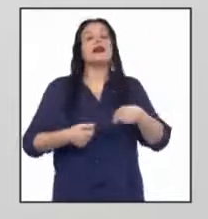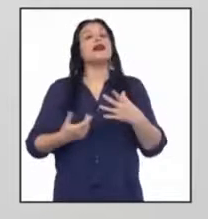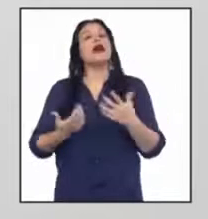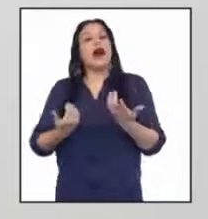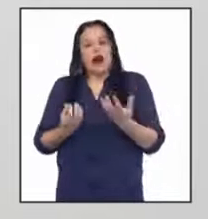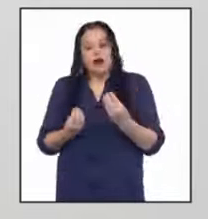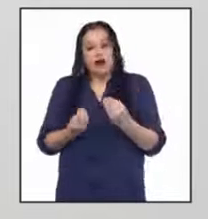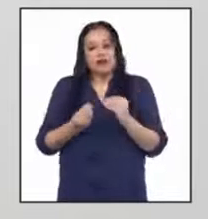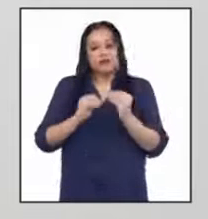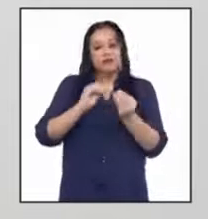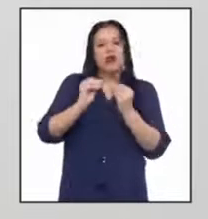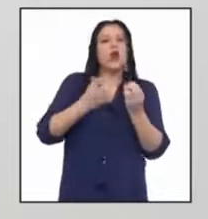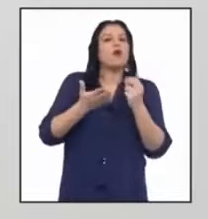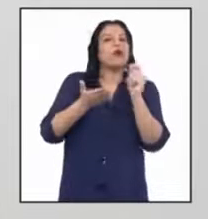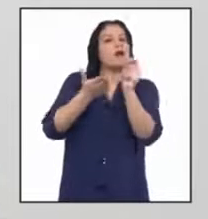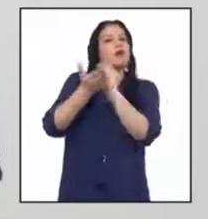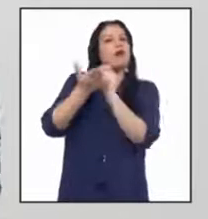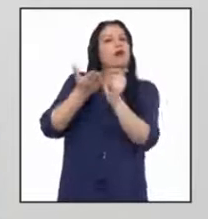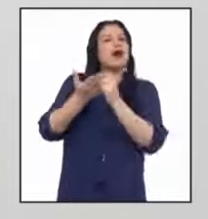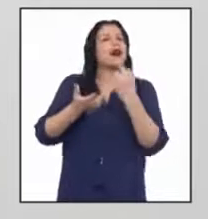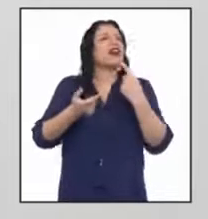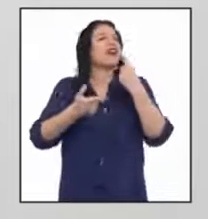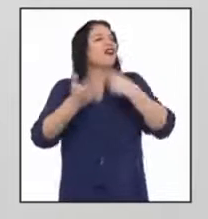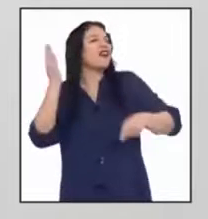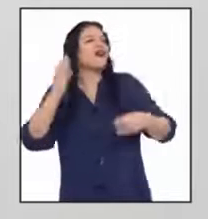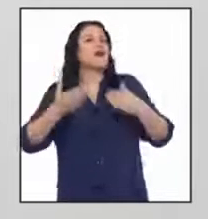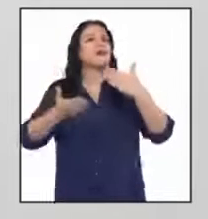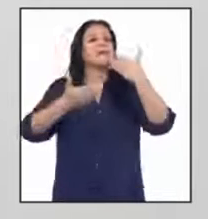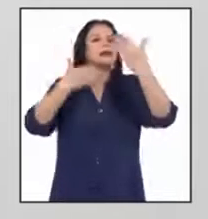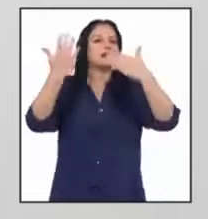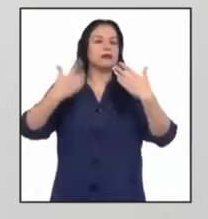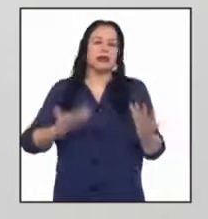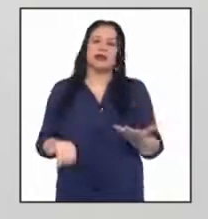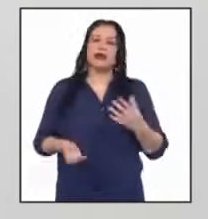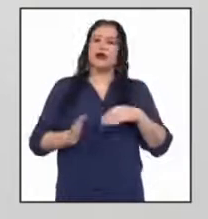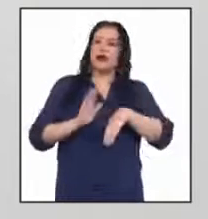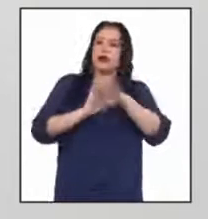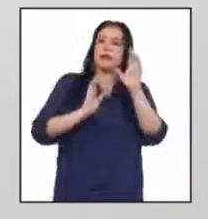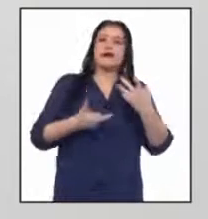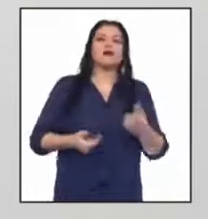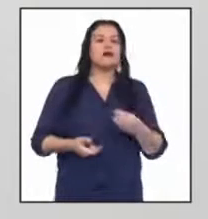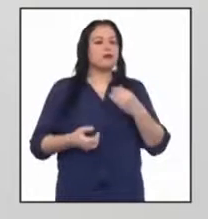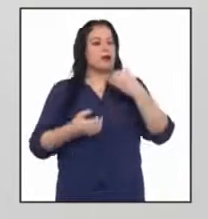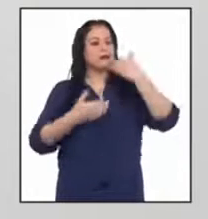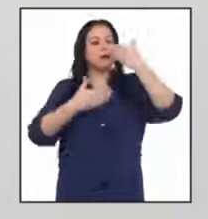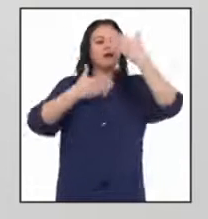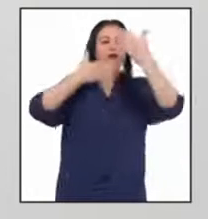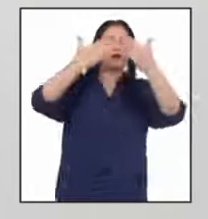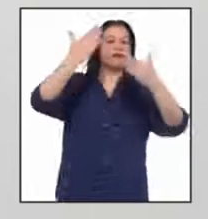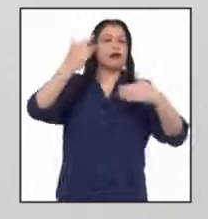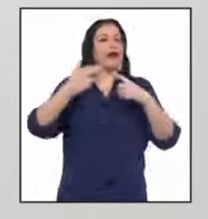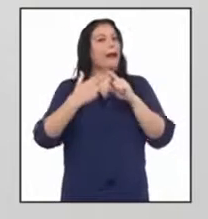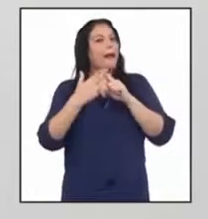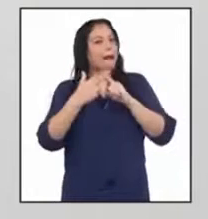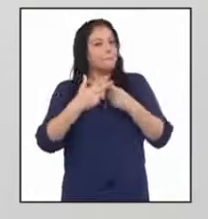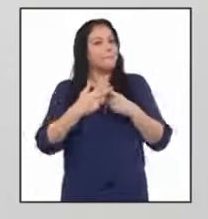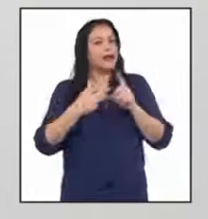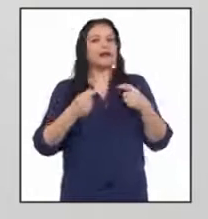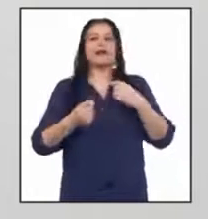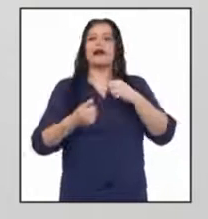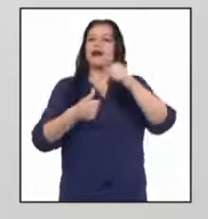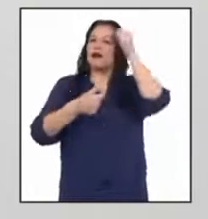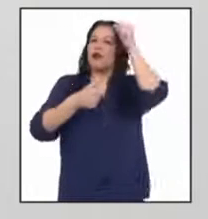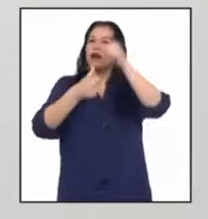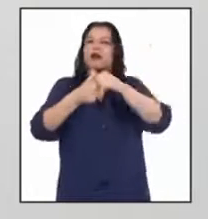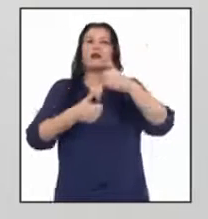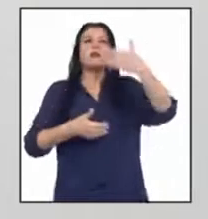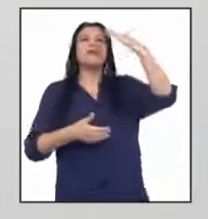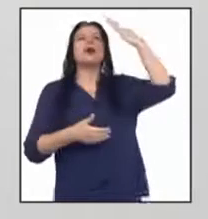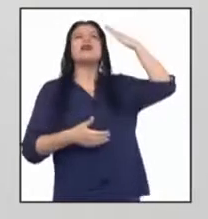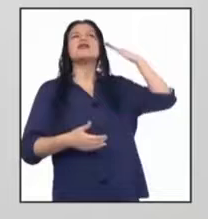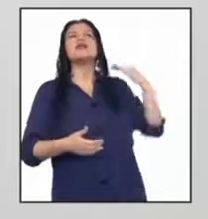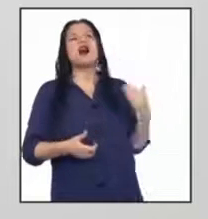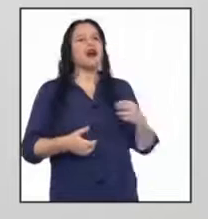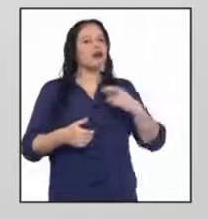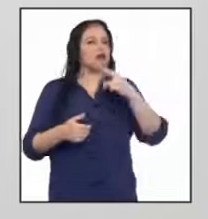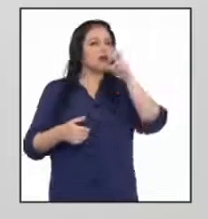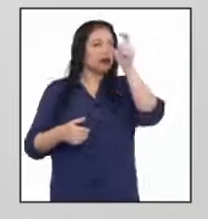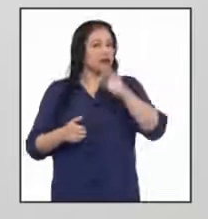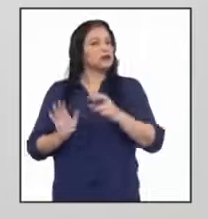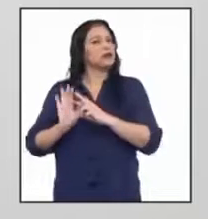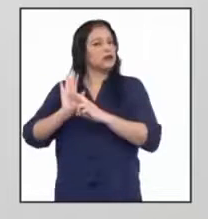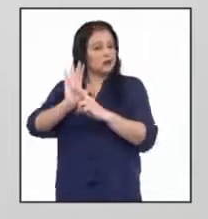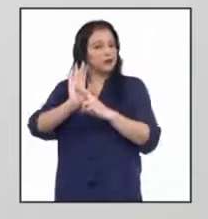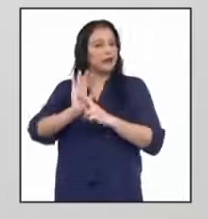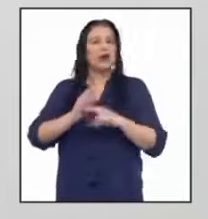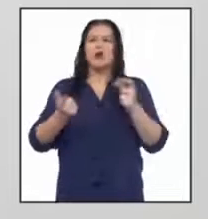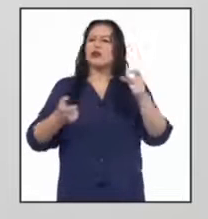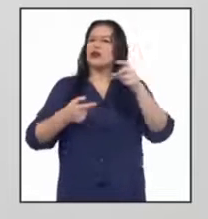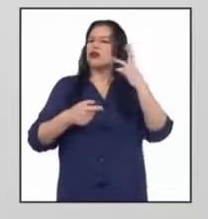forma a tu guión. Generalmente los monólogos suelen comenzar tomando una parte del pasado del personaje. ¿Han escuchado